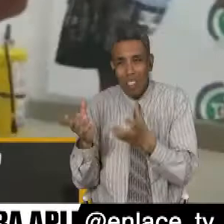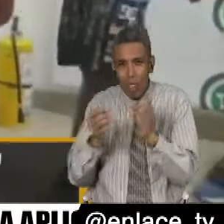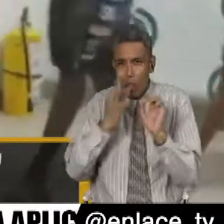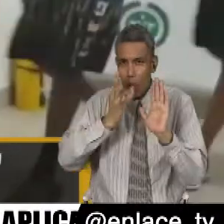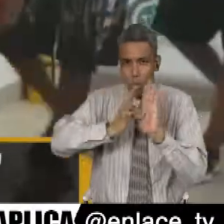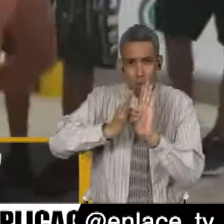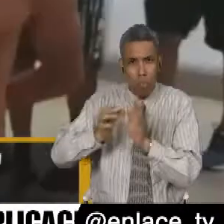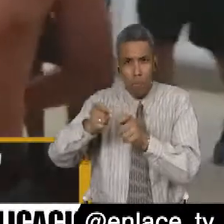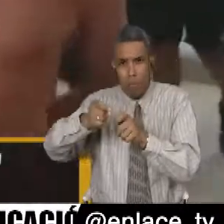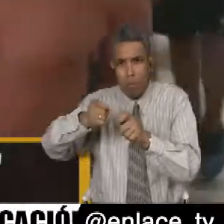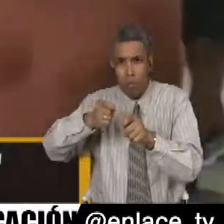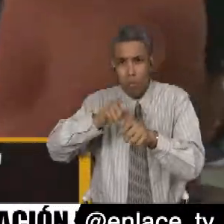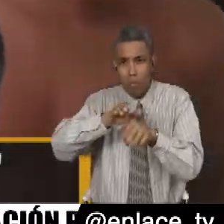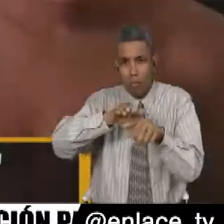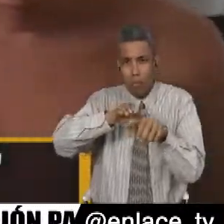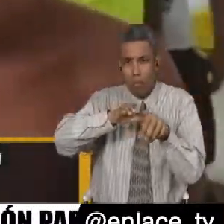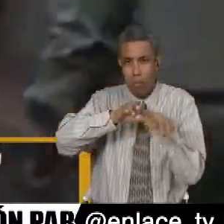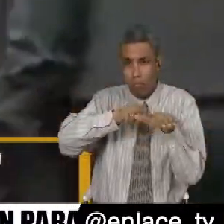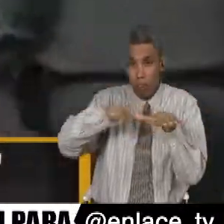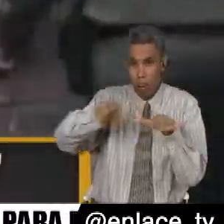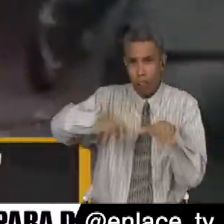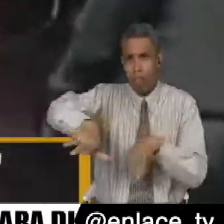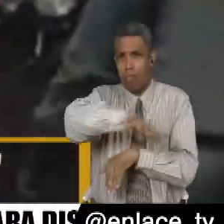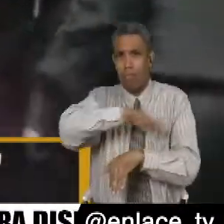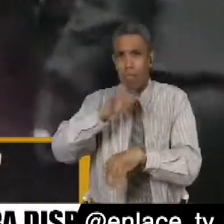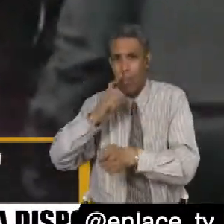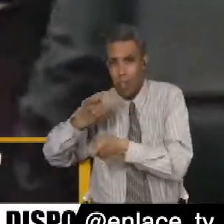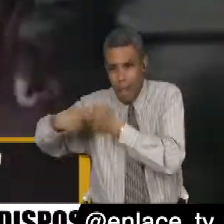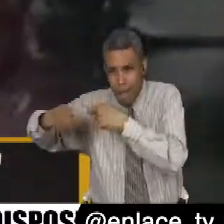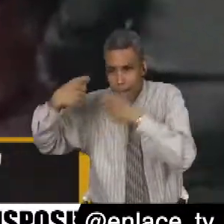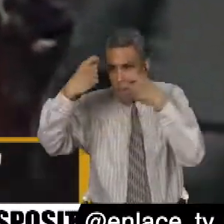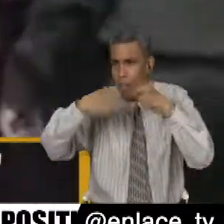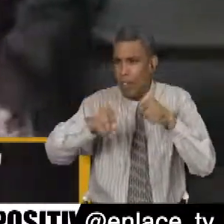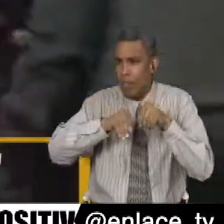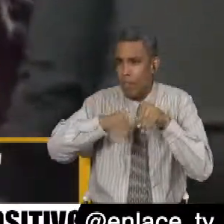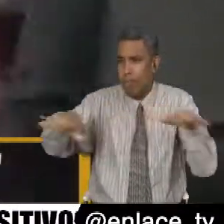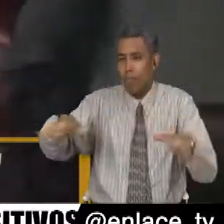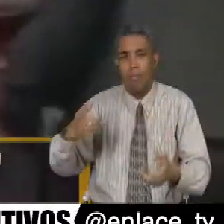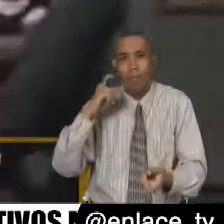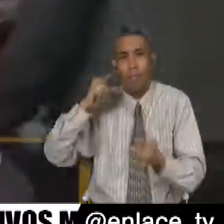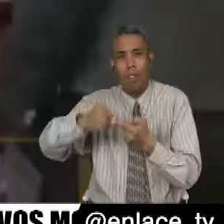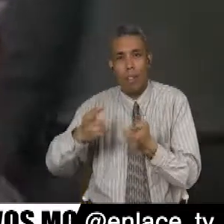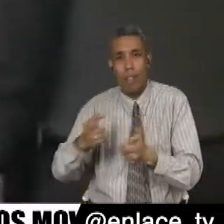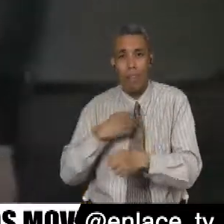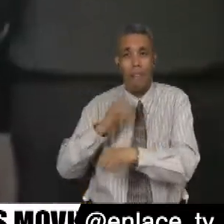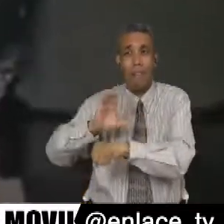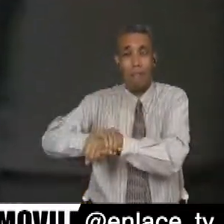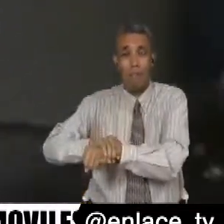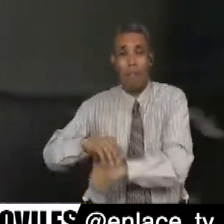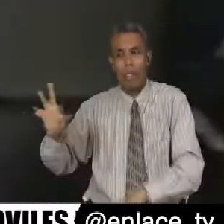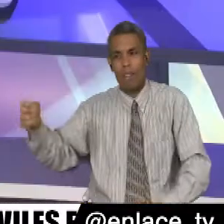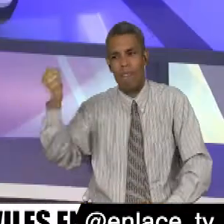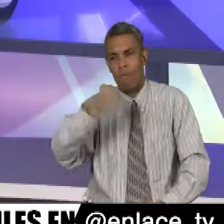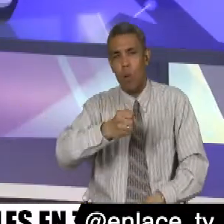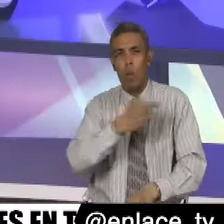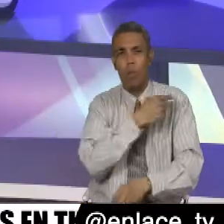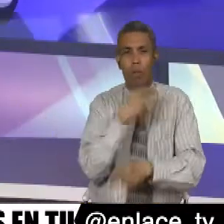en esta comuna 6 de la ciudad los capturados fueron dejados a disposición de las autoridades competentes